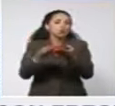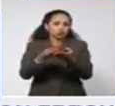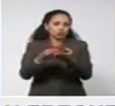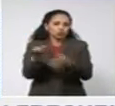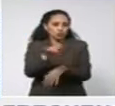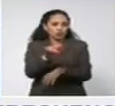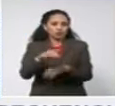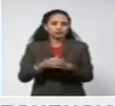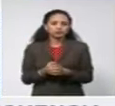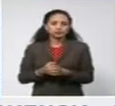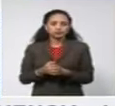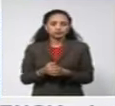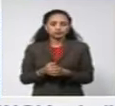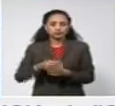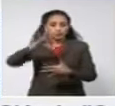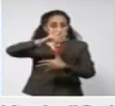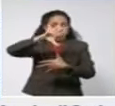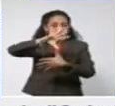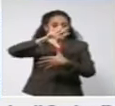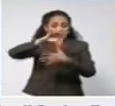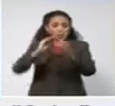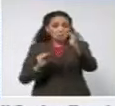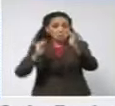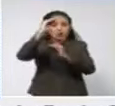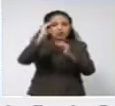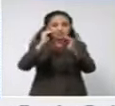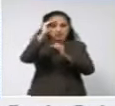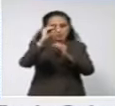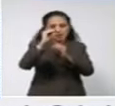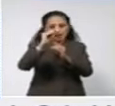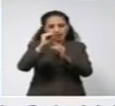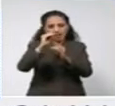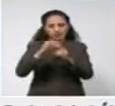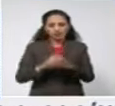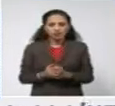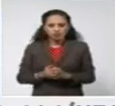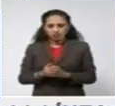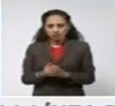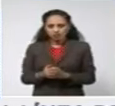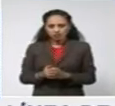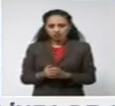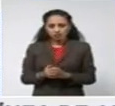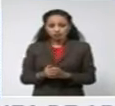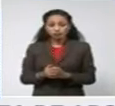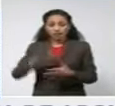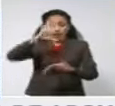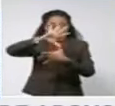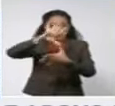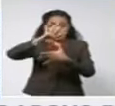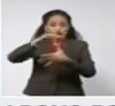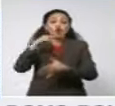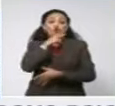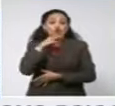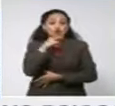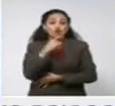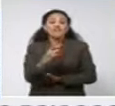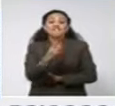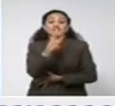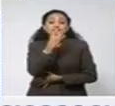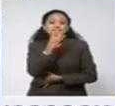América se va por encima del resto del mundo. América en color rojo y en verde el resto del